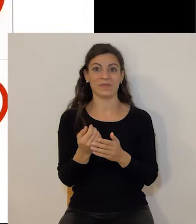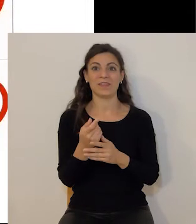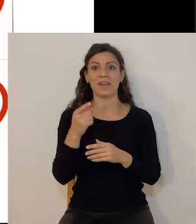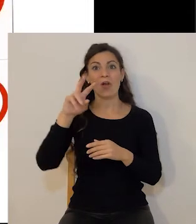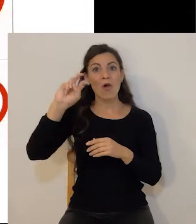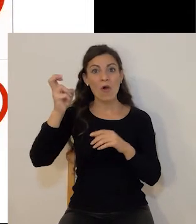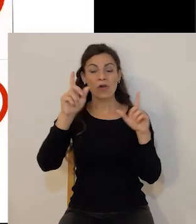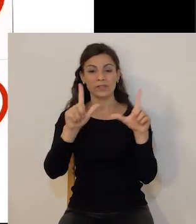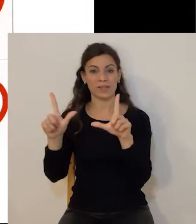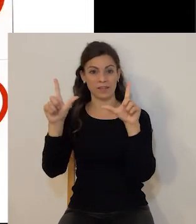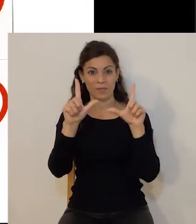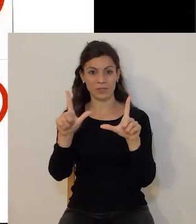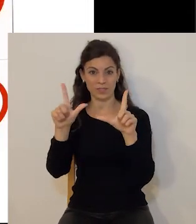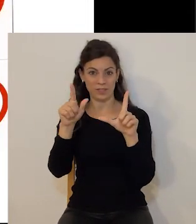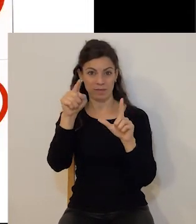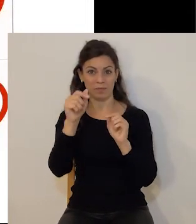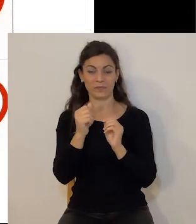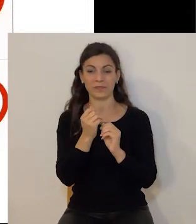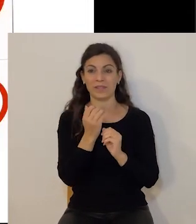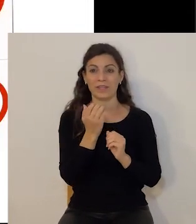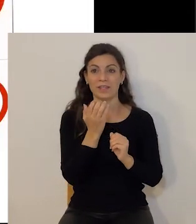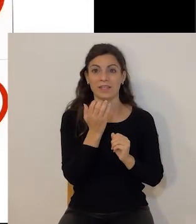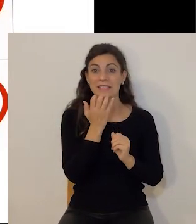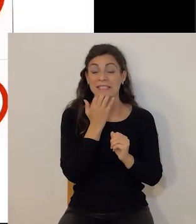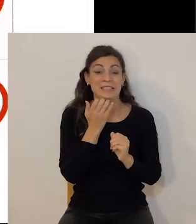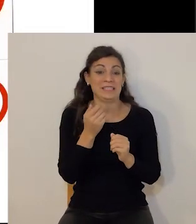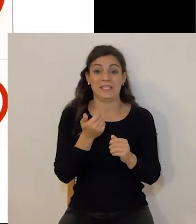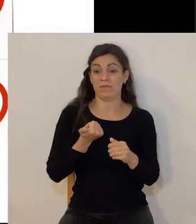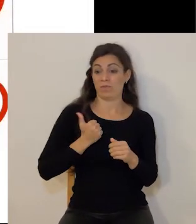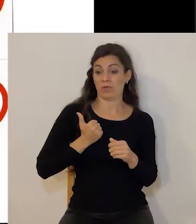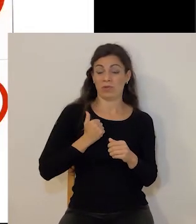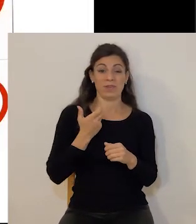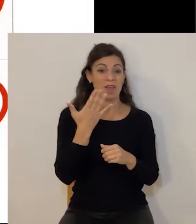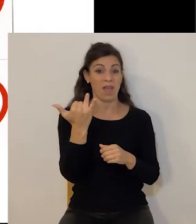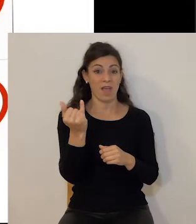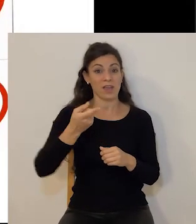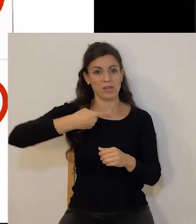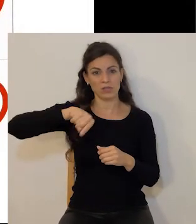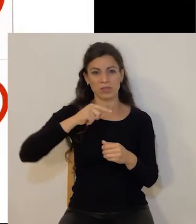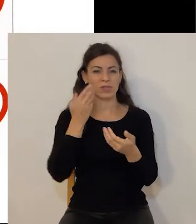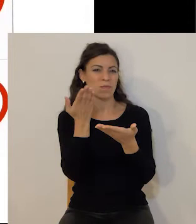bueno, si alguna vez hay oportunidad, pues os podemos proponer